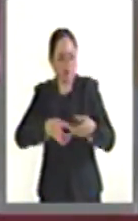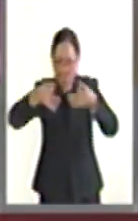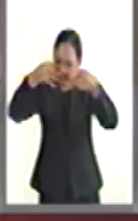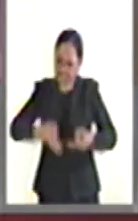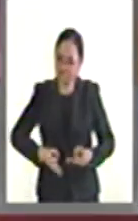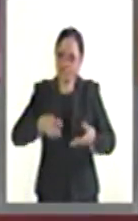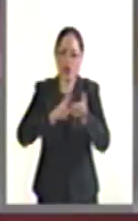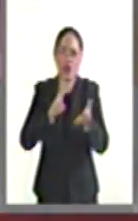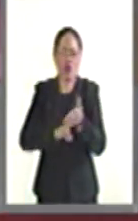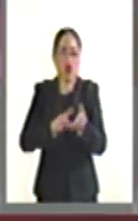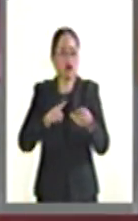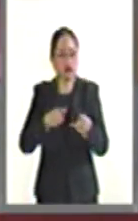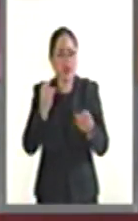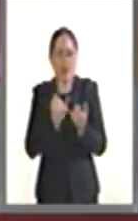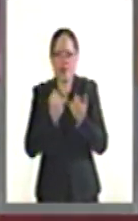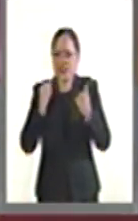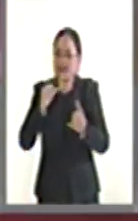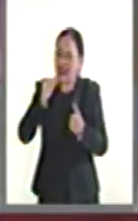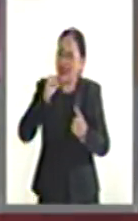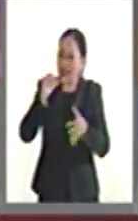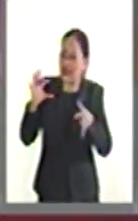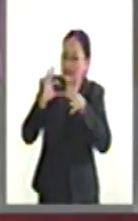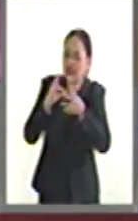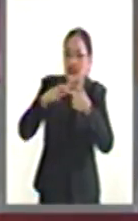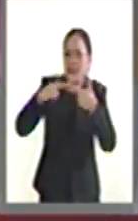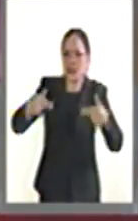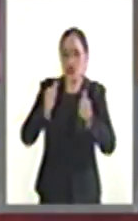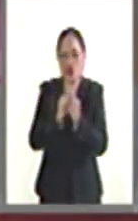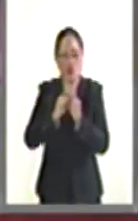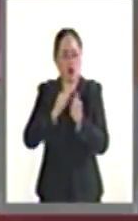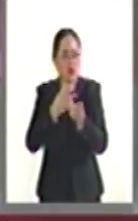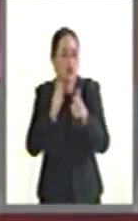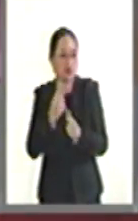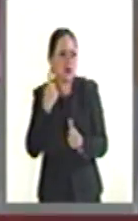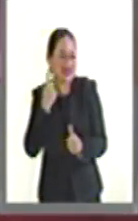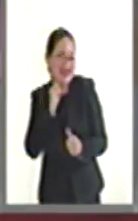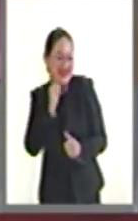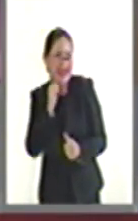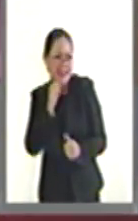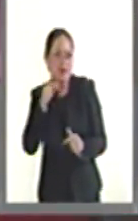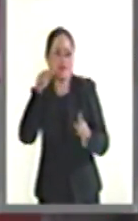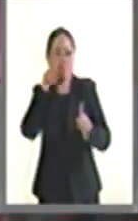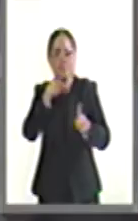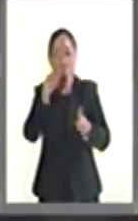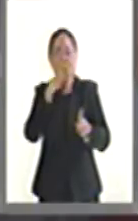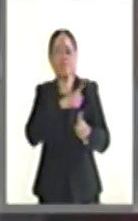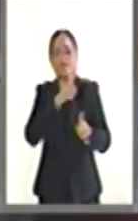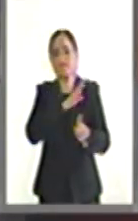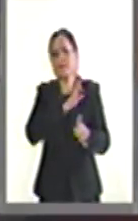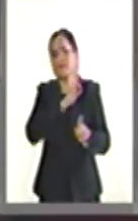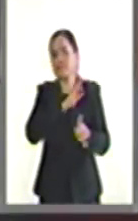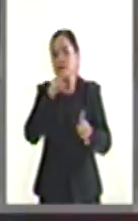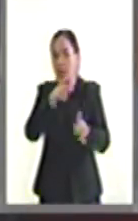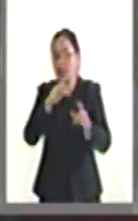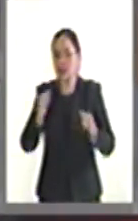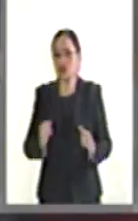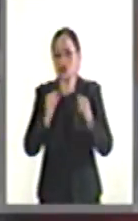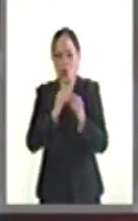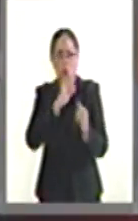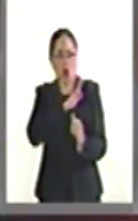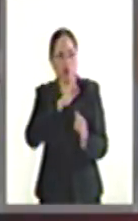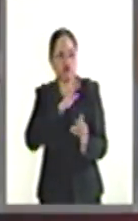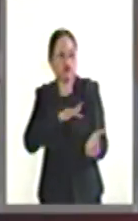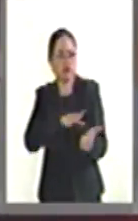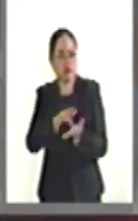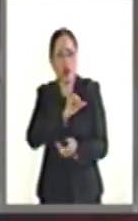independientes que garanticen la división de poderes con el único objetivo que realmente funcione como una institución que